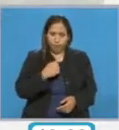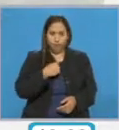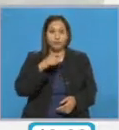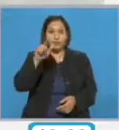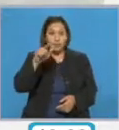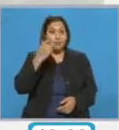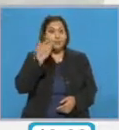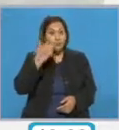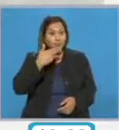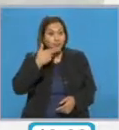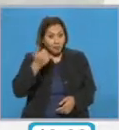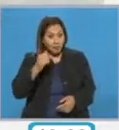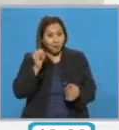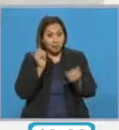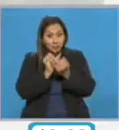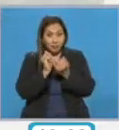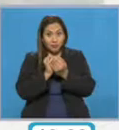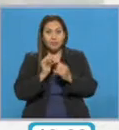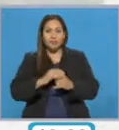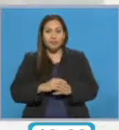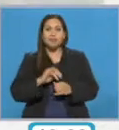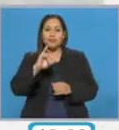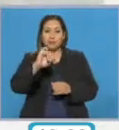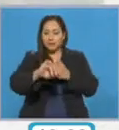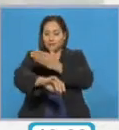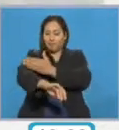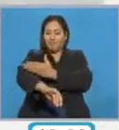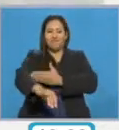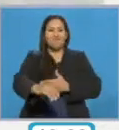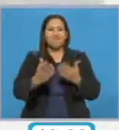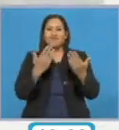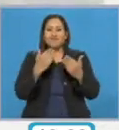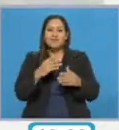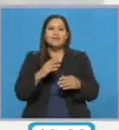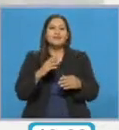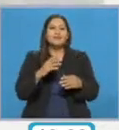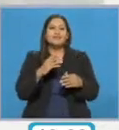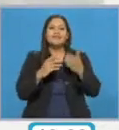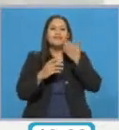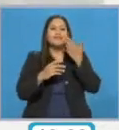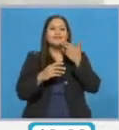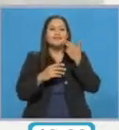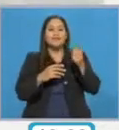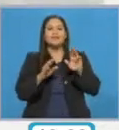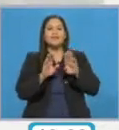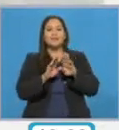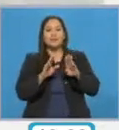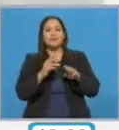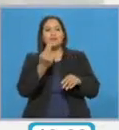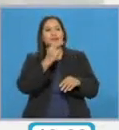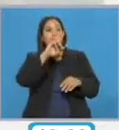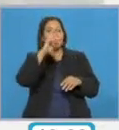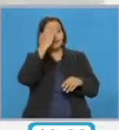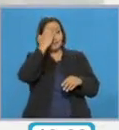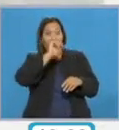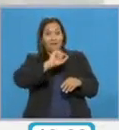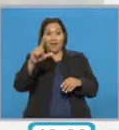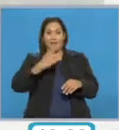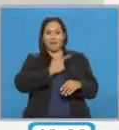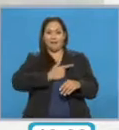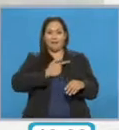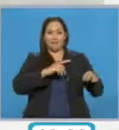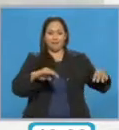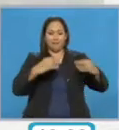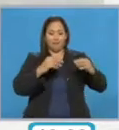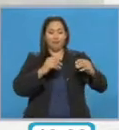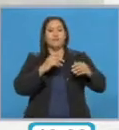suicidarse, ¿verdad? Después de lo de la mano, porque imagínate a alguien que necesita este reconocimiento público, que además se considera